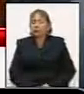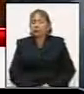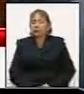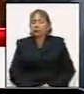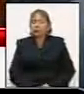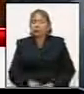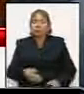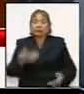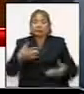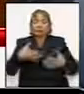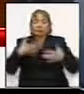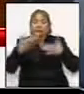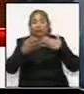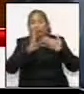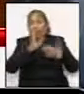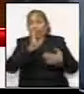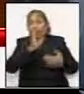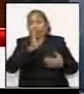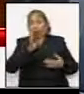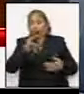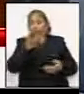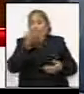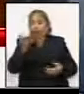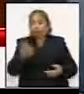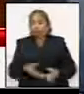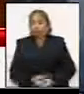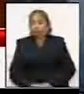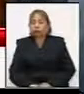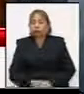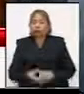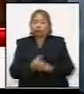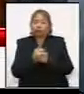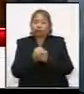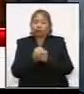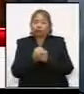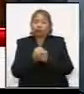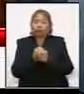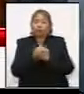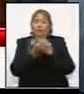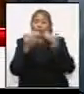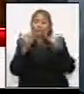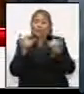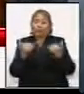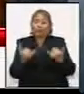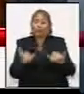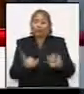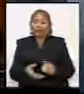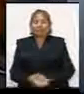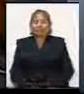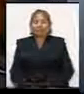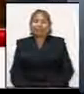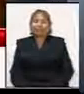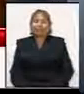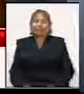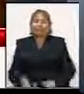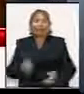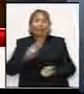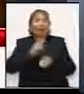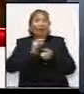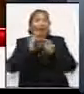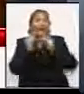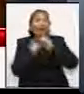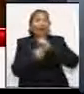las eufóricas palabras de los colegas que el día de hoy vierten en